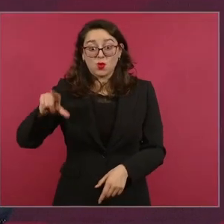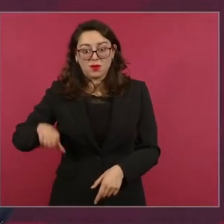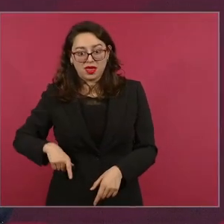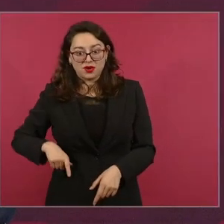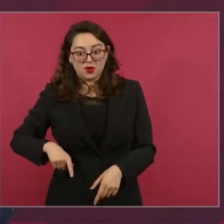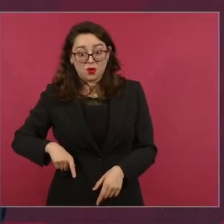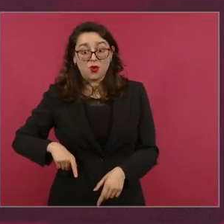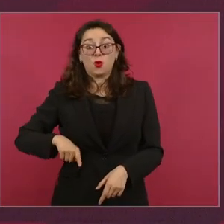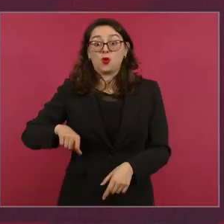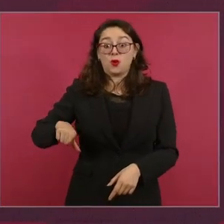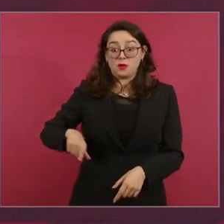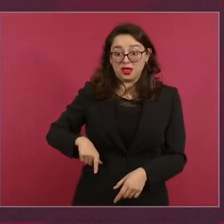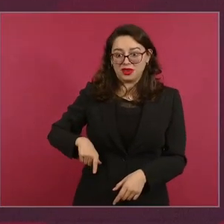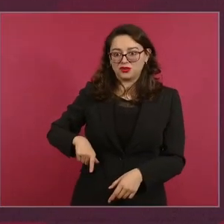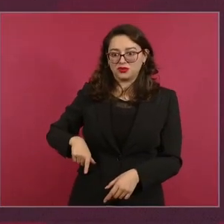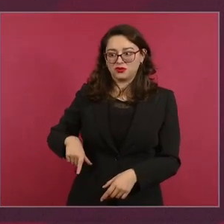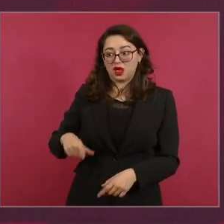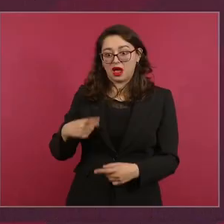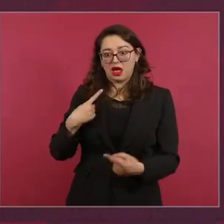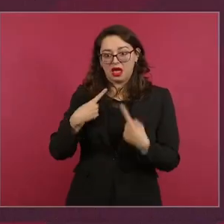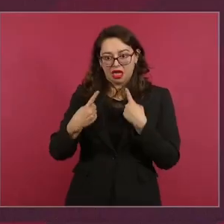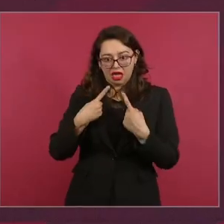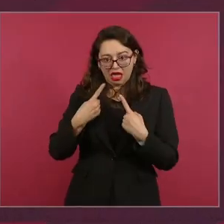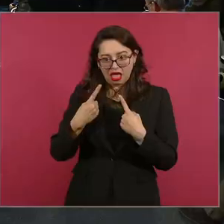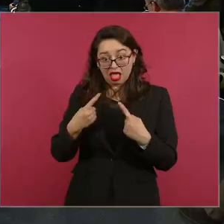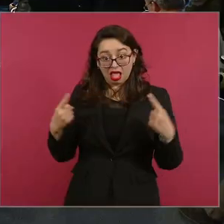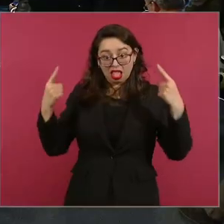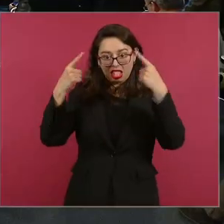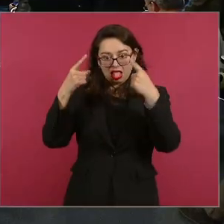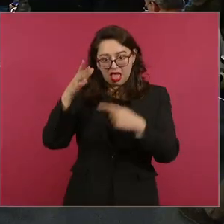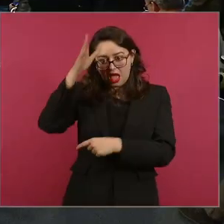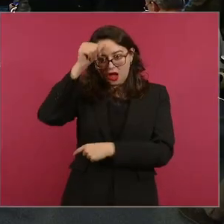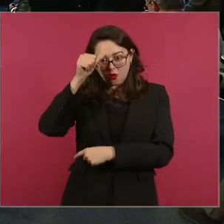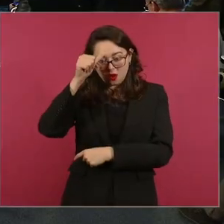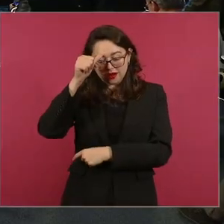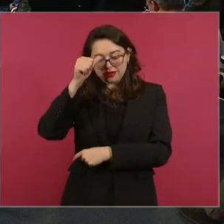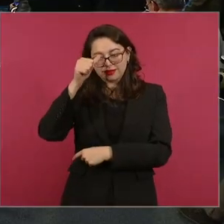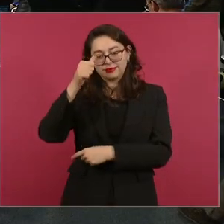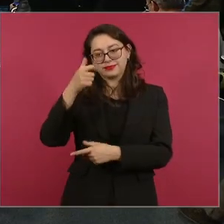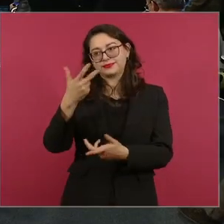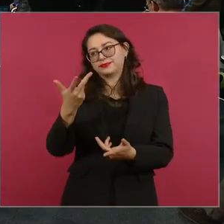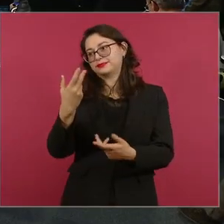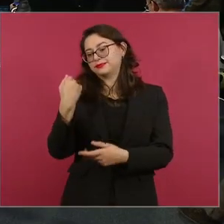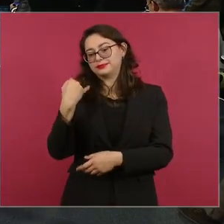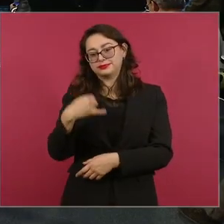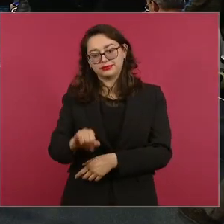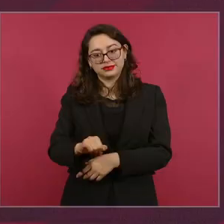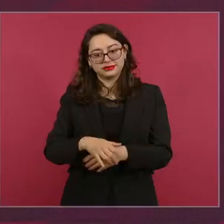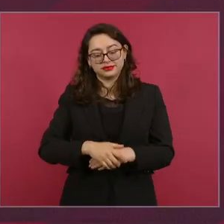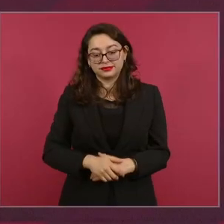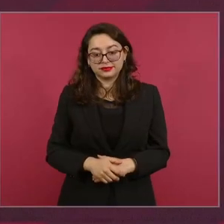a altas autoridades. Pero ahora es distinto, ha cambiado.